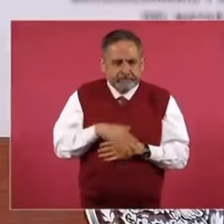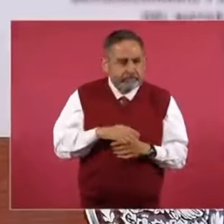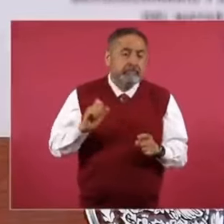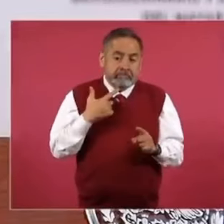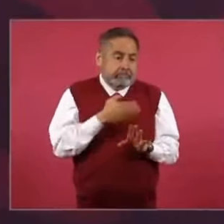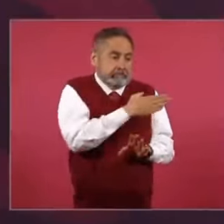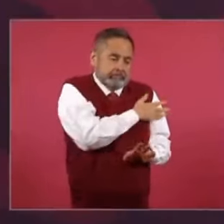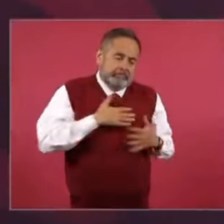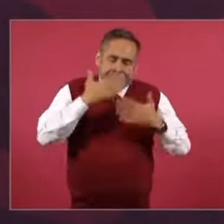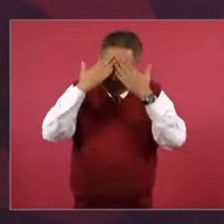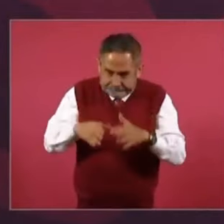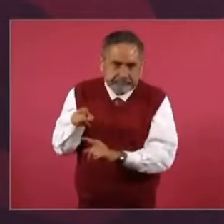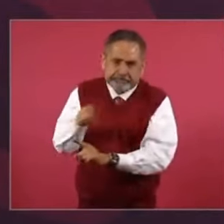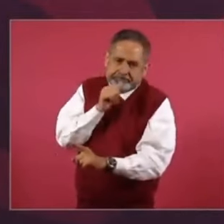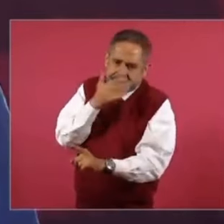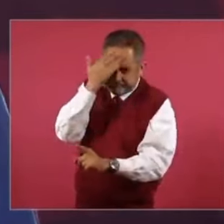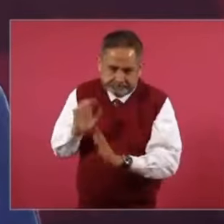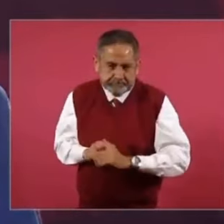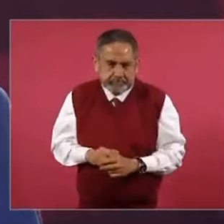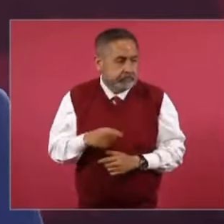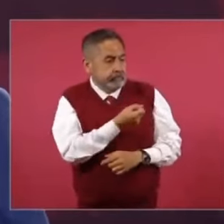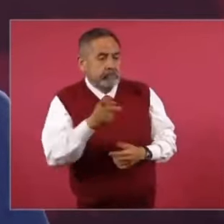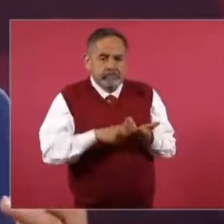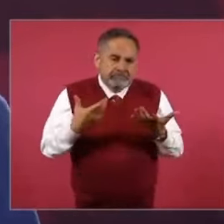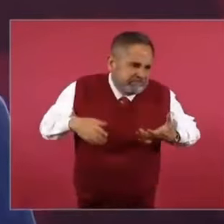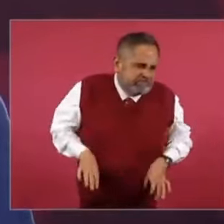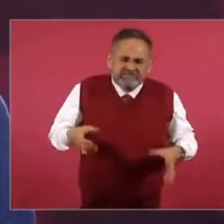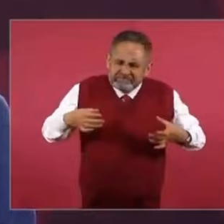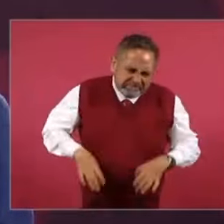otros, ¿no?, que se han enriquecido